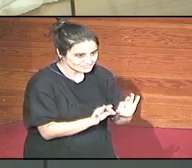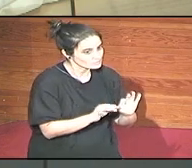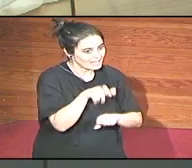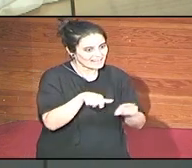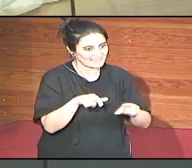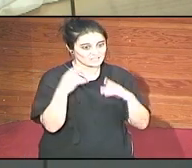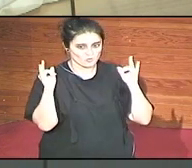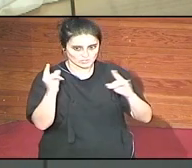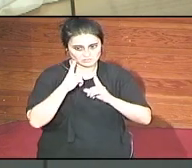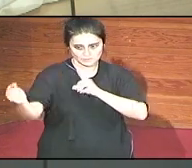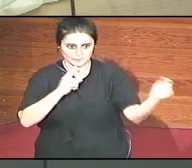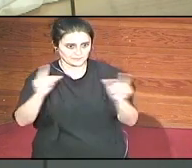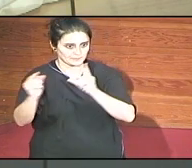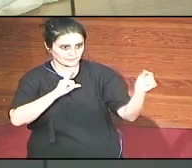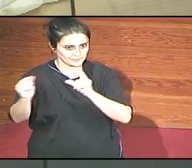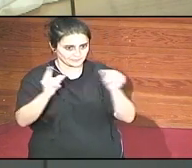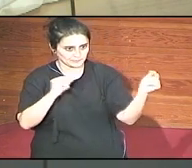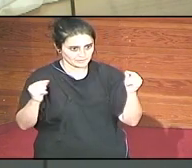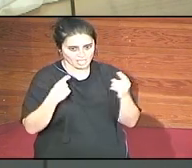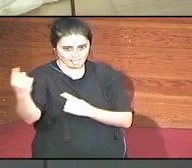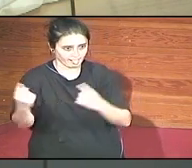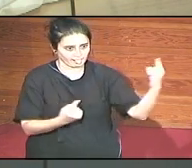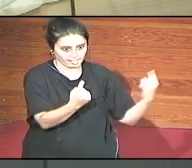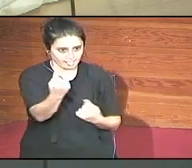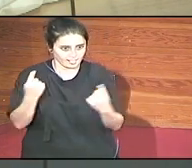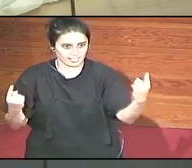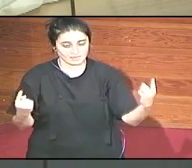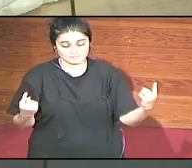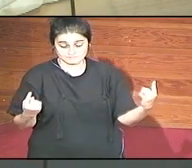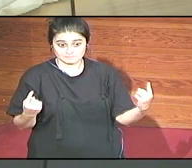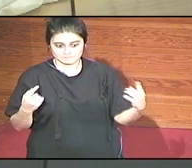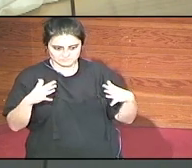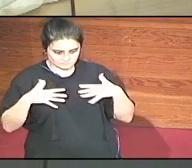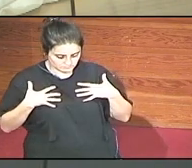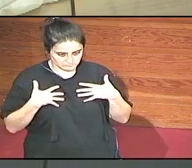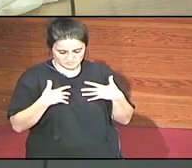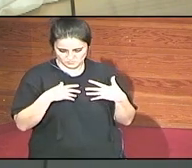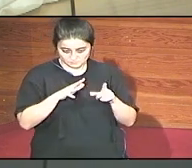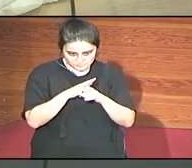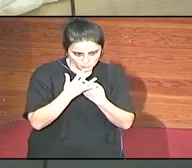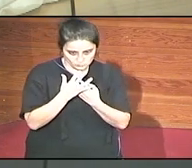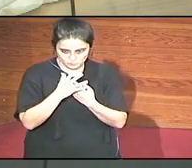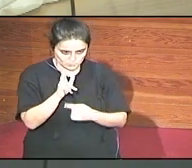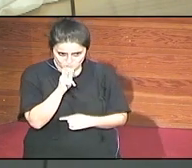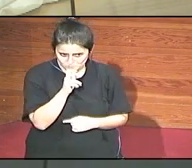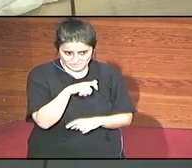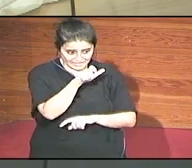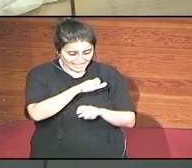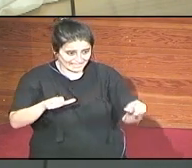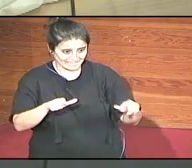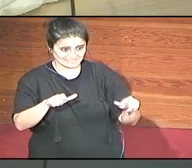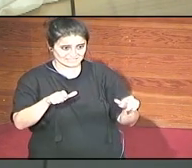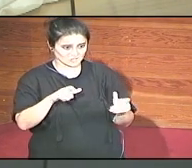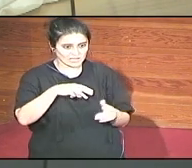y se dispersa y entonces te encontrabas en situaciones terribles en las que la gente de seguridad de